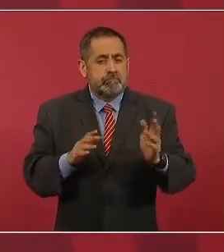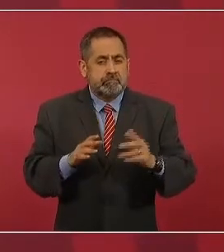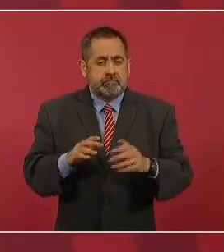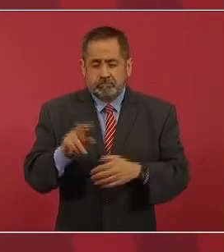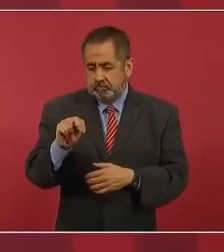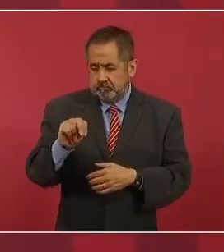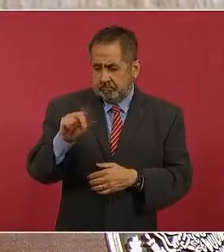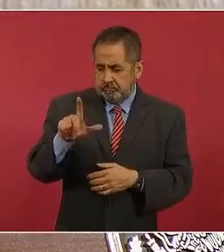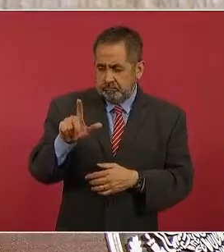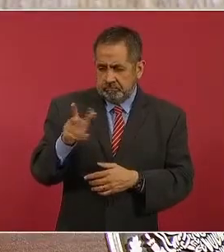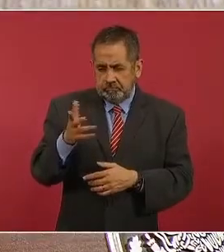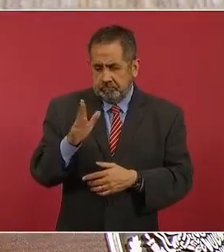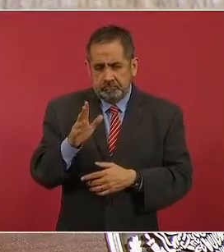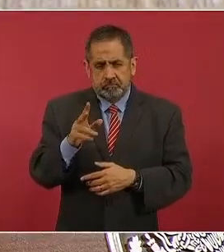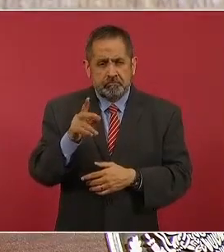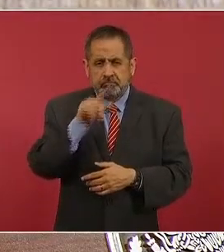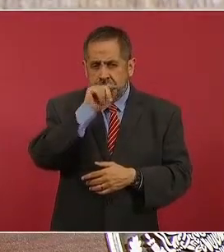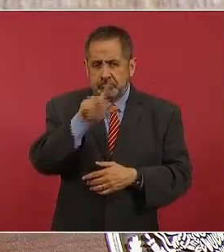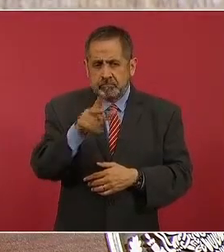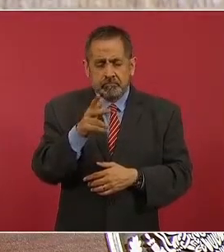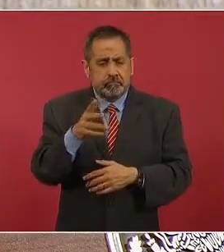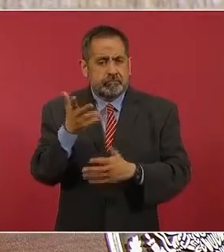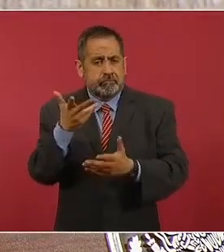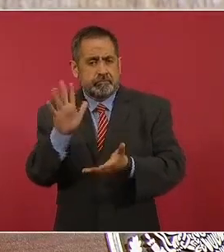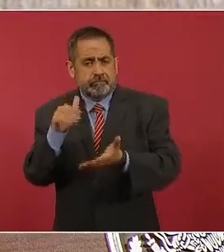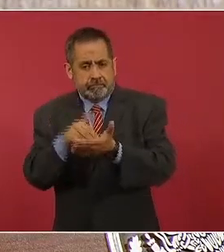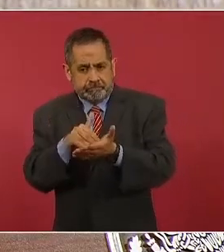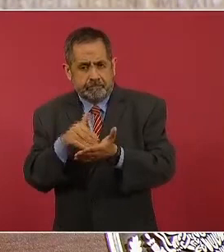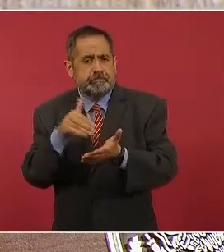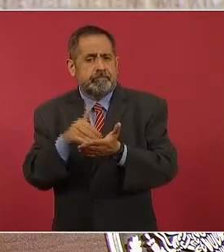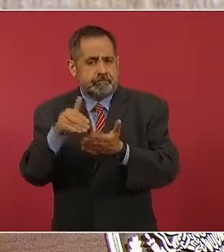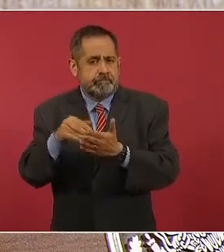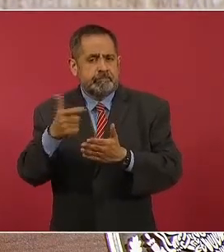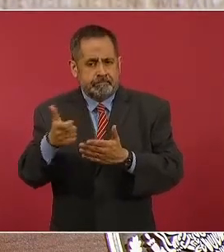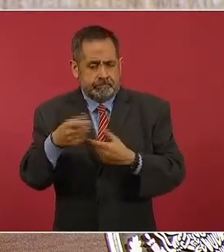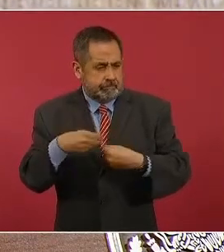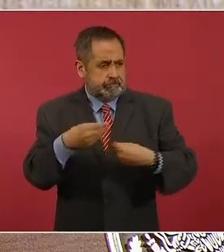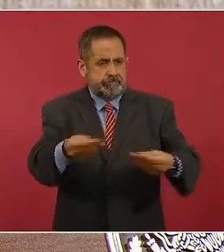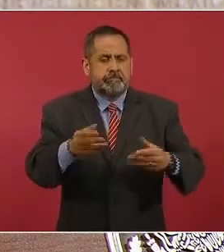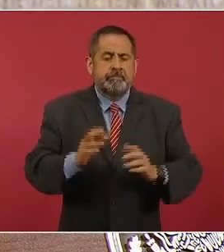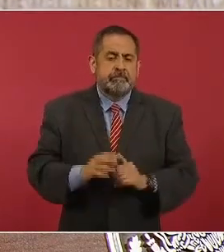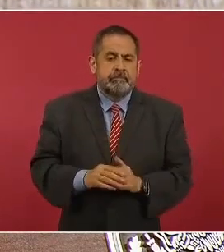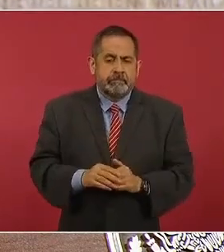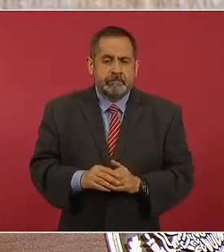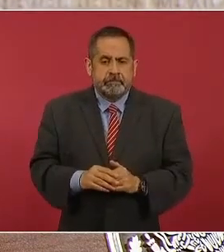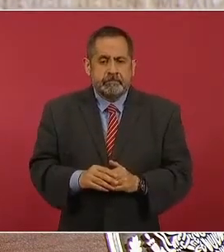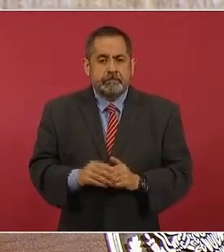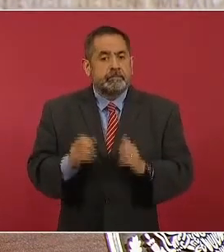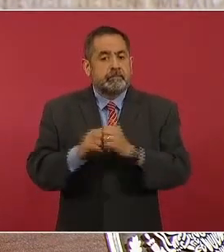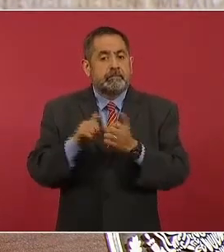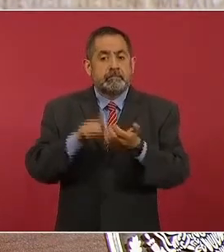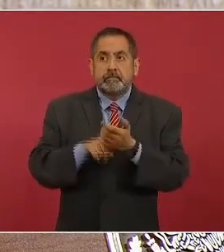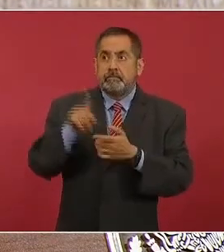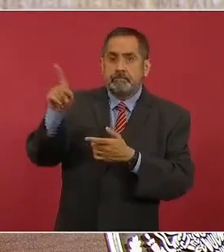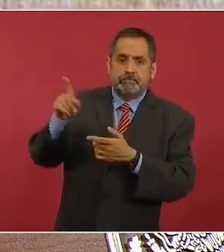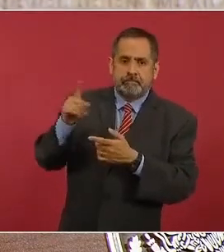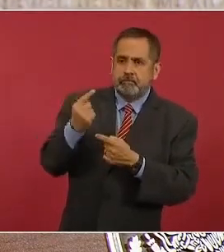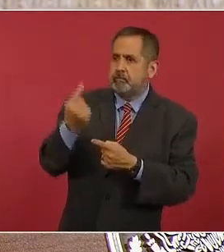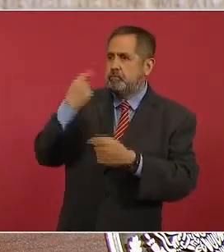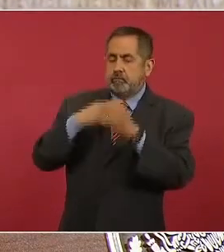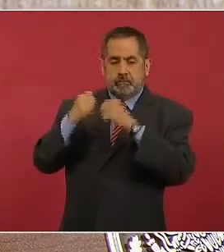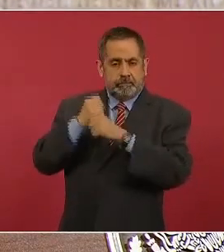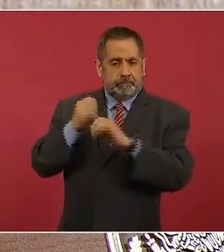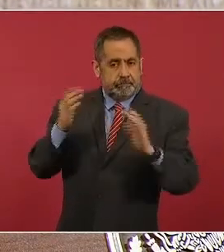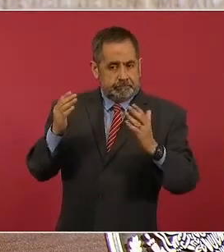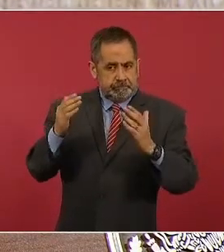Nuevo León y Jalisco de 10,000 millones de pesos con relación al año pasado.